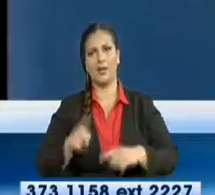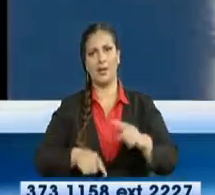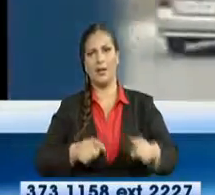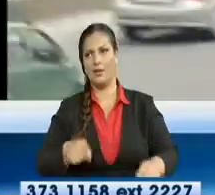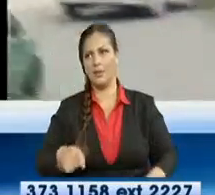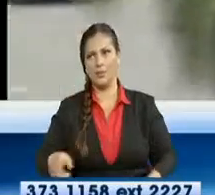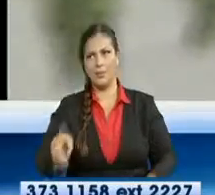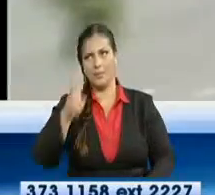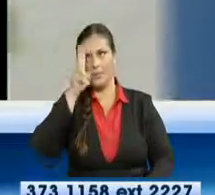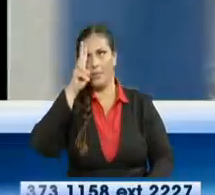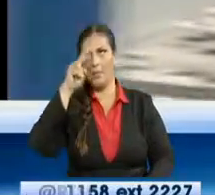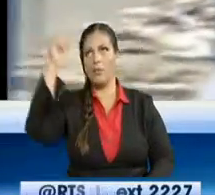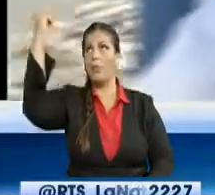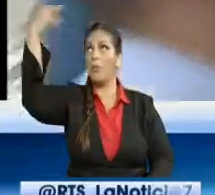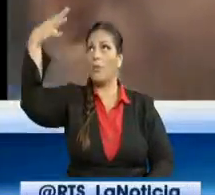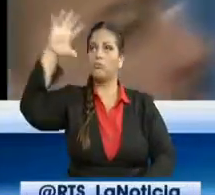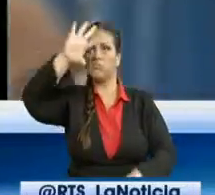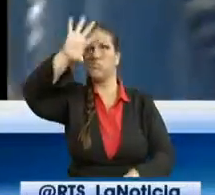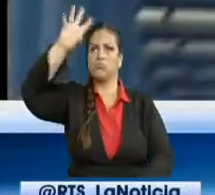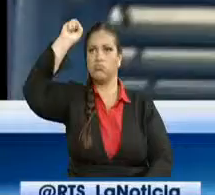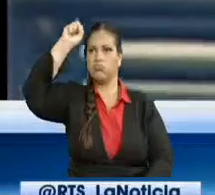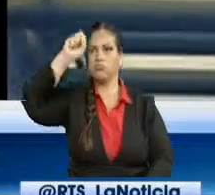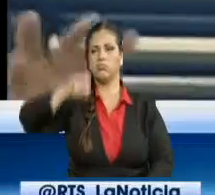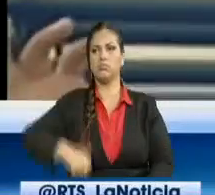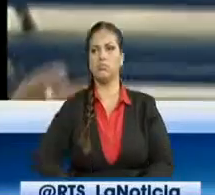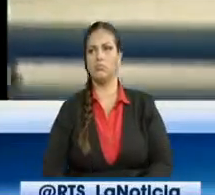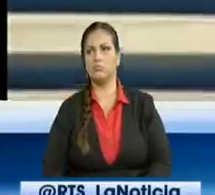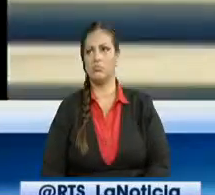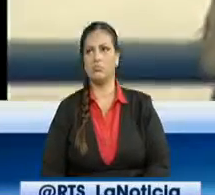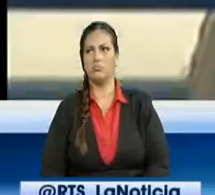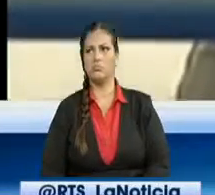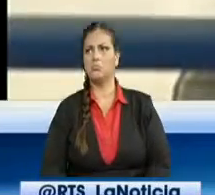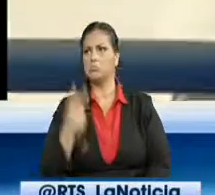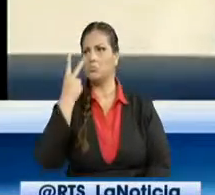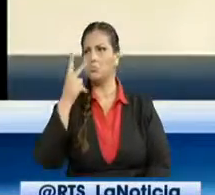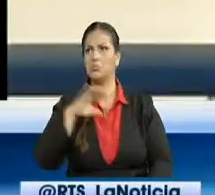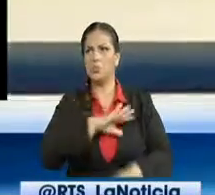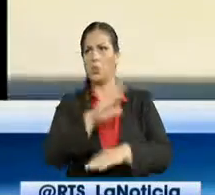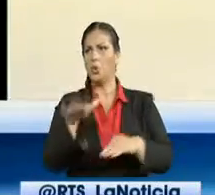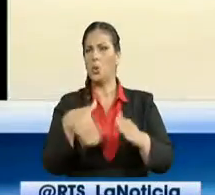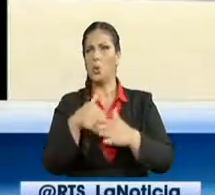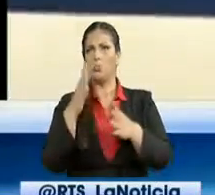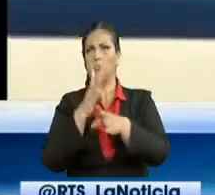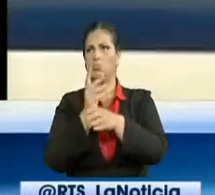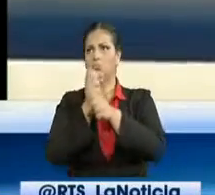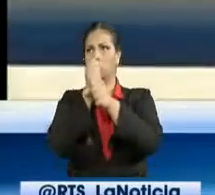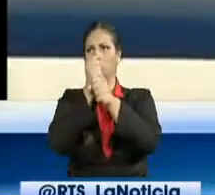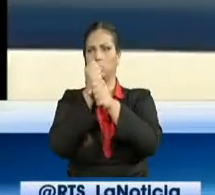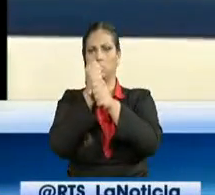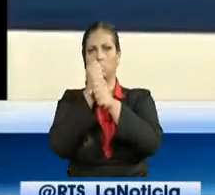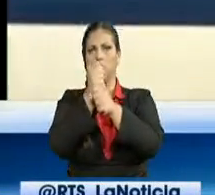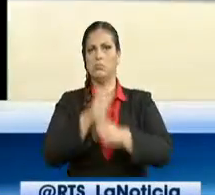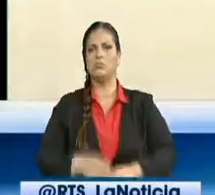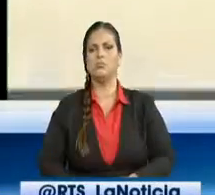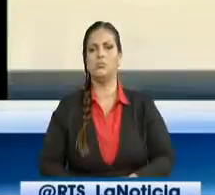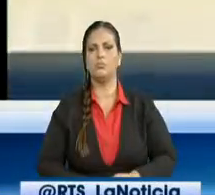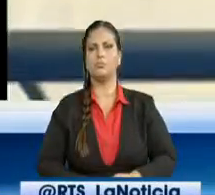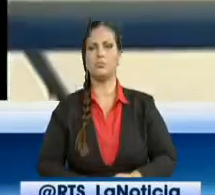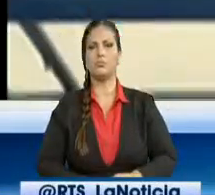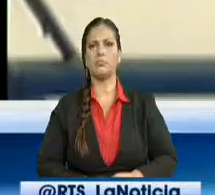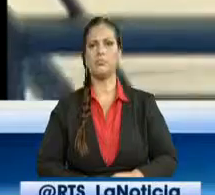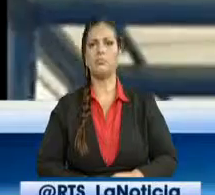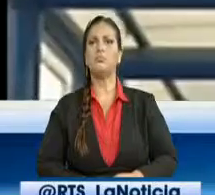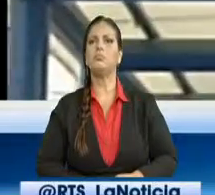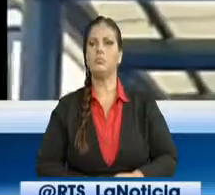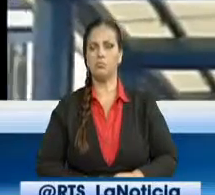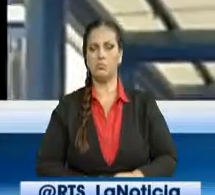para que no sean sustraídas. Sí, las podemos ver que están plenamente insertadas, así que por lo menos van a